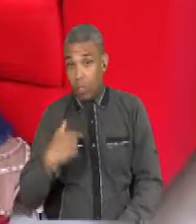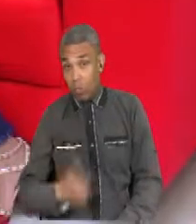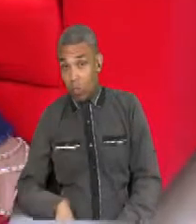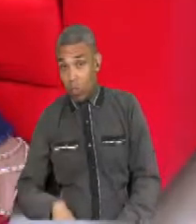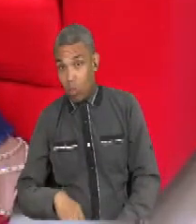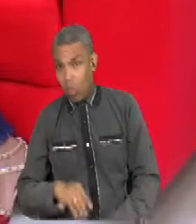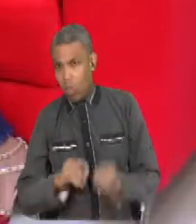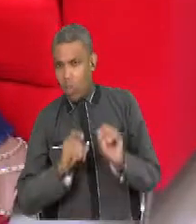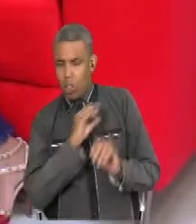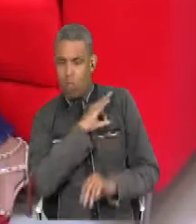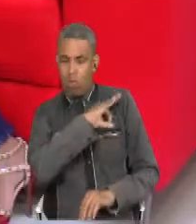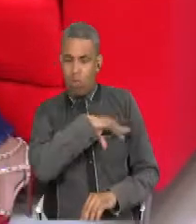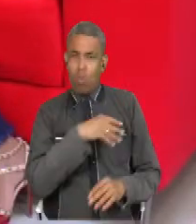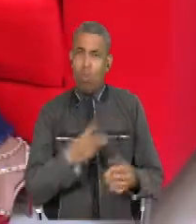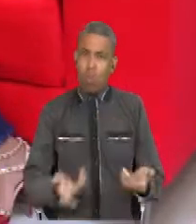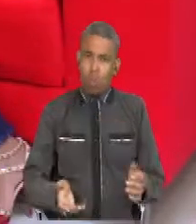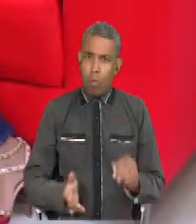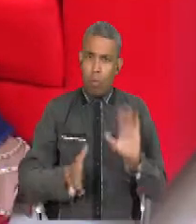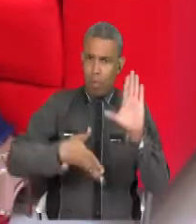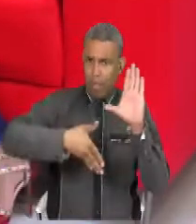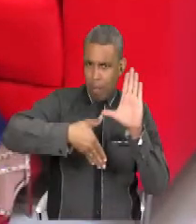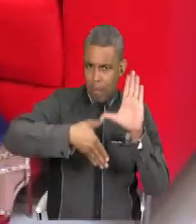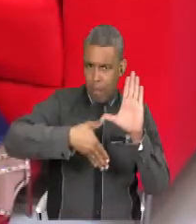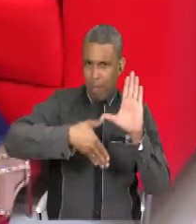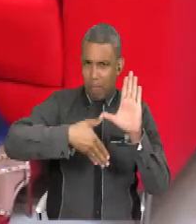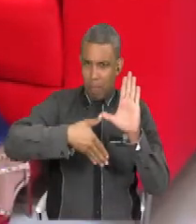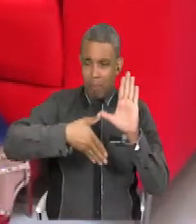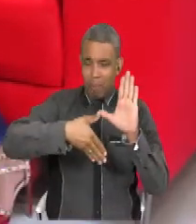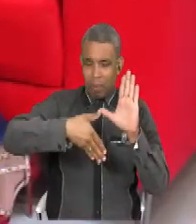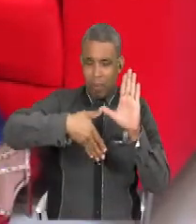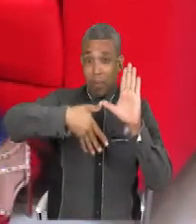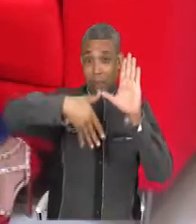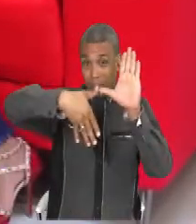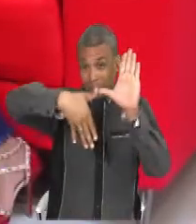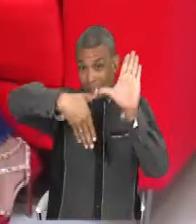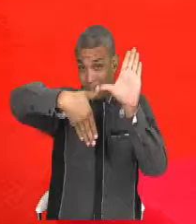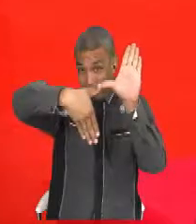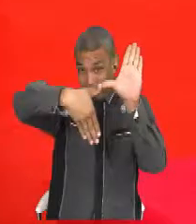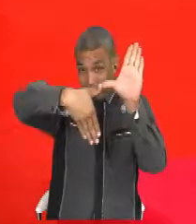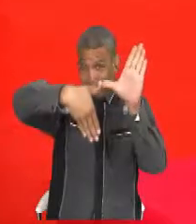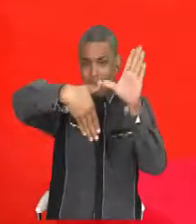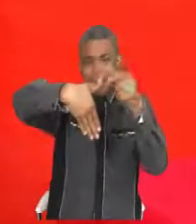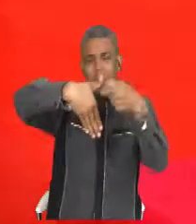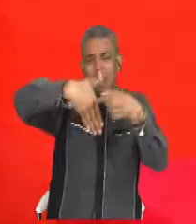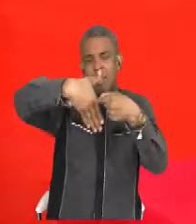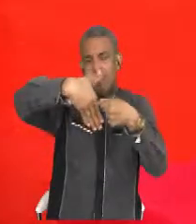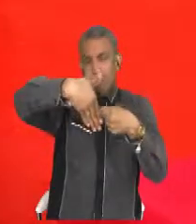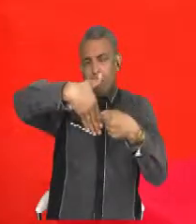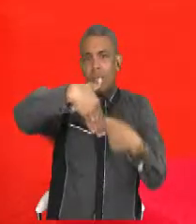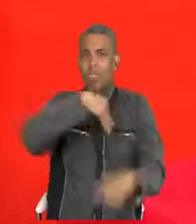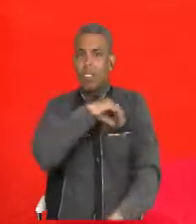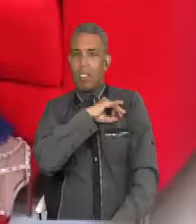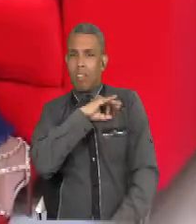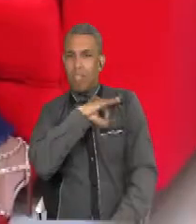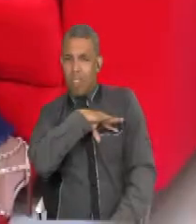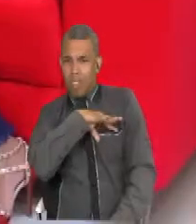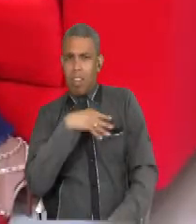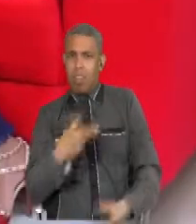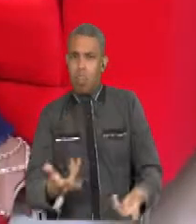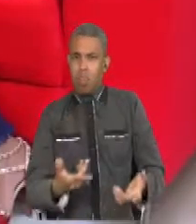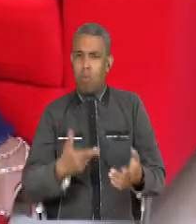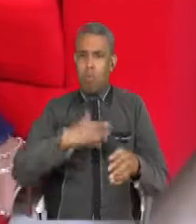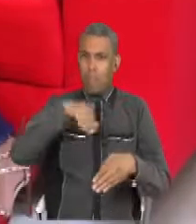Ecuador. Cuéntanos cómo ha sido toda esa trayectoria. ¿Oscar inicia cantando salsa o inicia otro género? Buena pregunta.